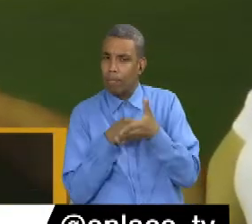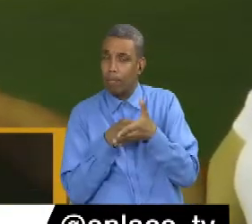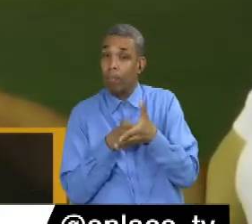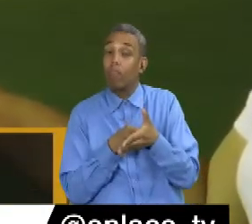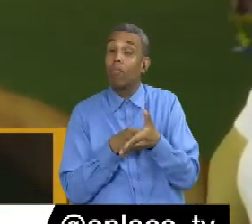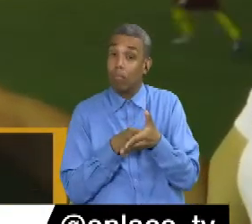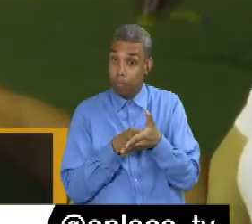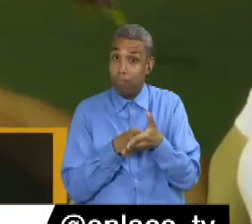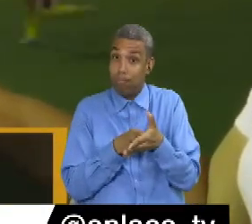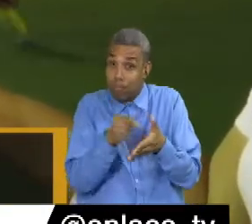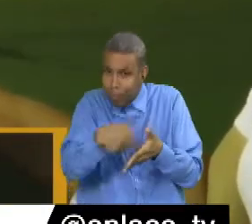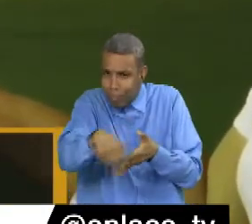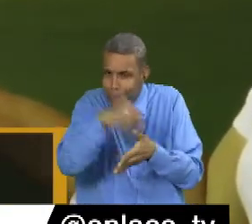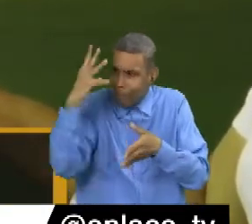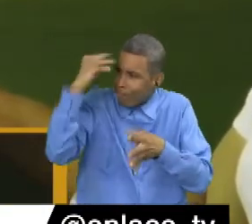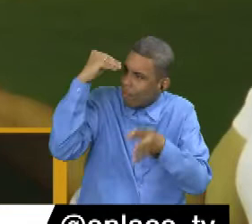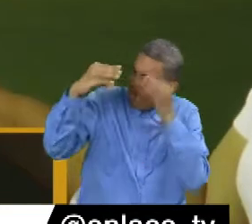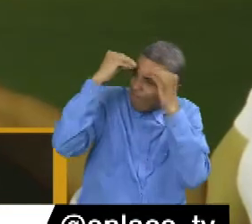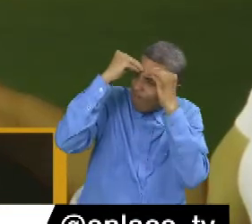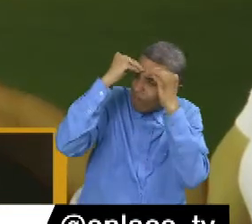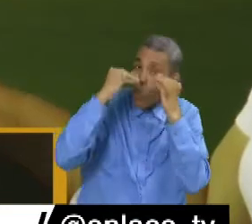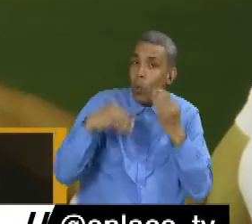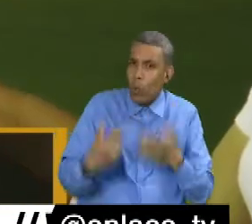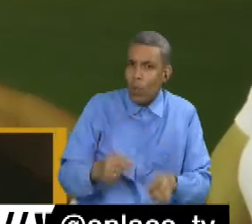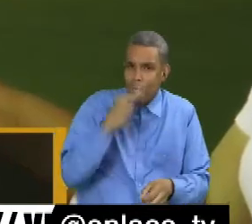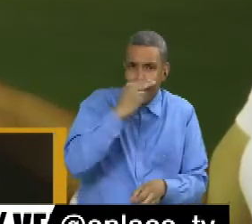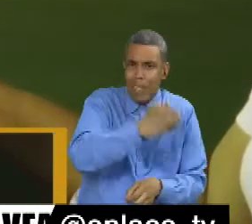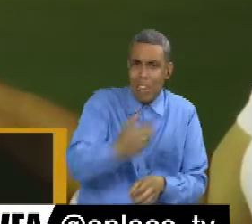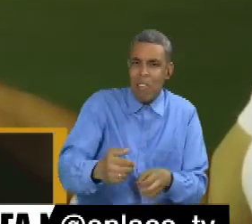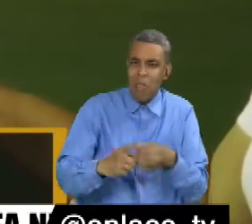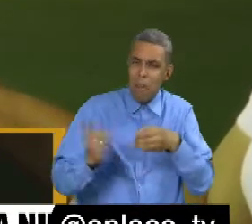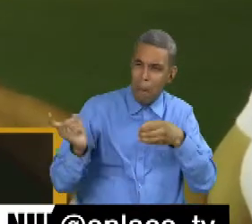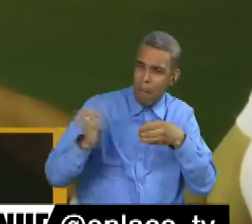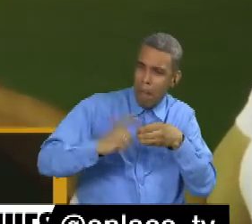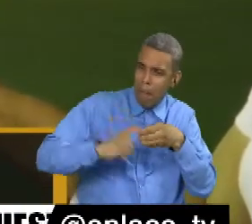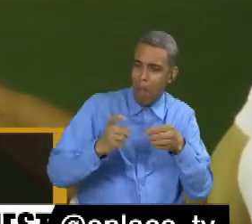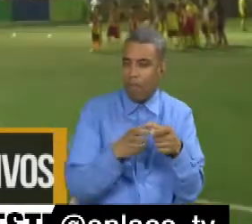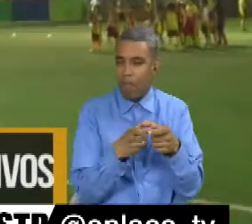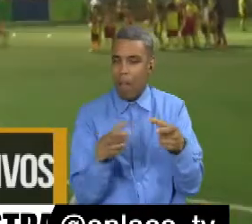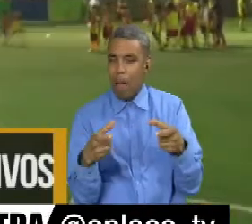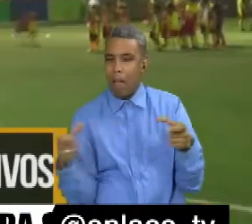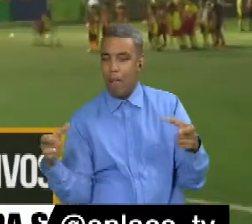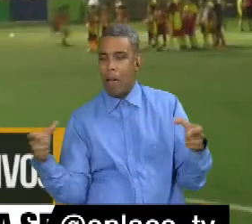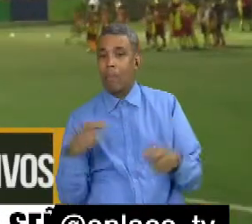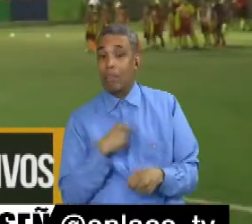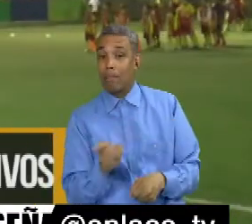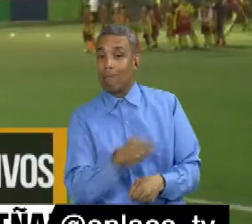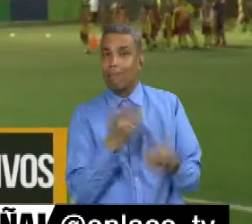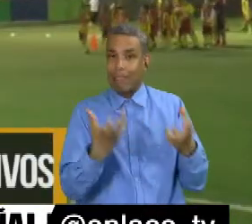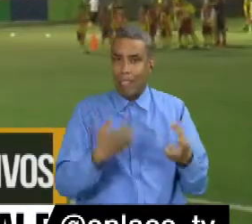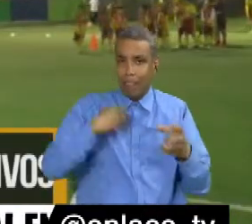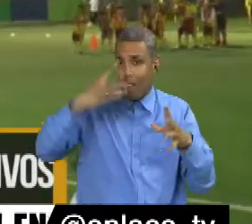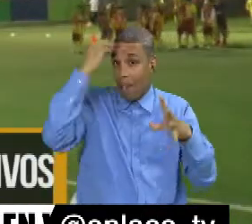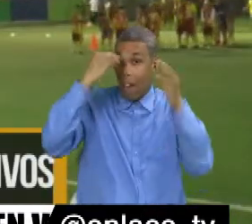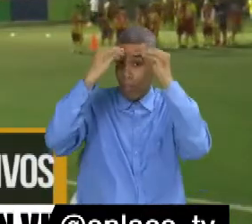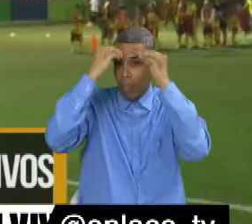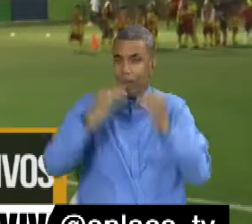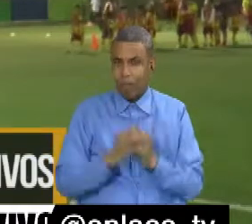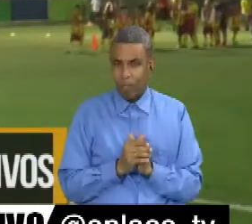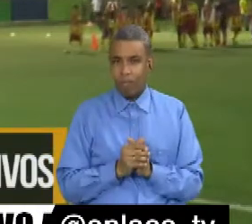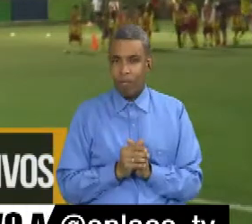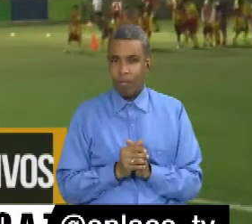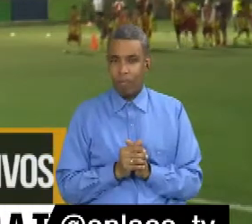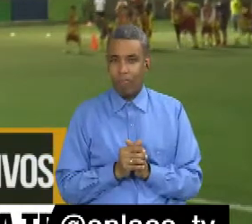una buena acogida de la comunidad infantil que han llegado a nuestro club barranqueño. Saben que cuentan con los mejores en esta